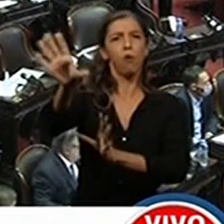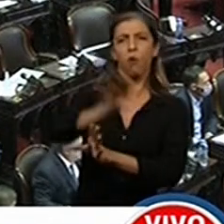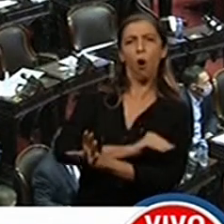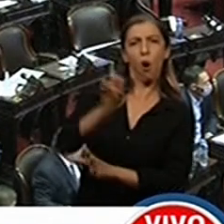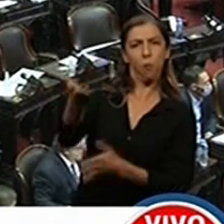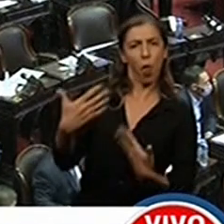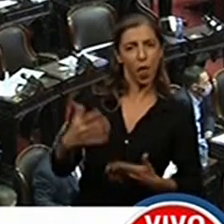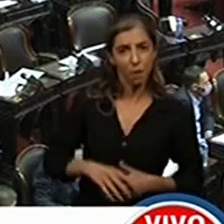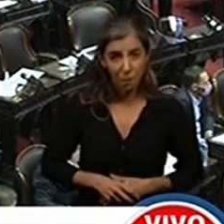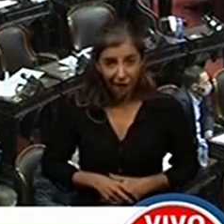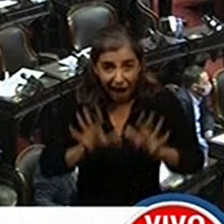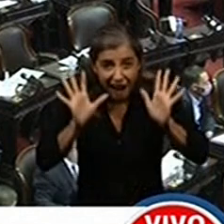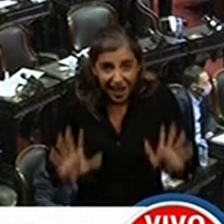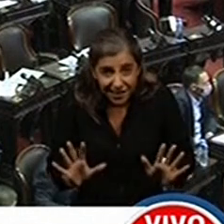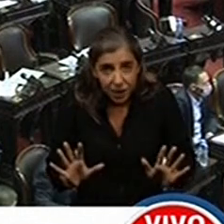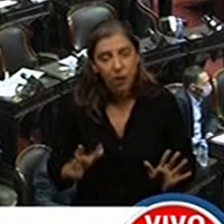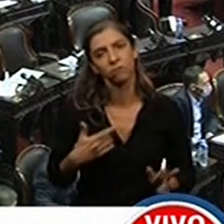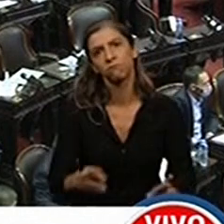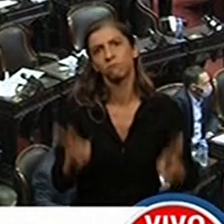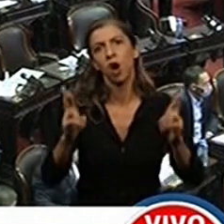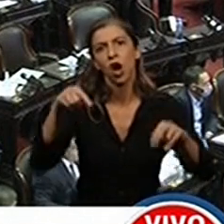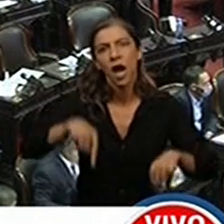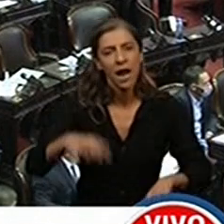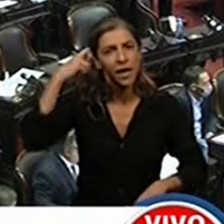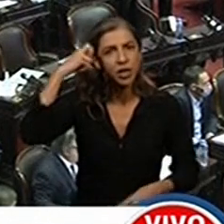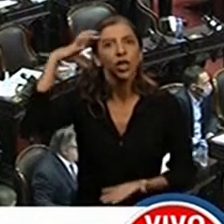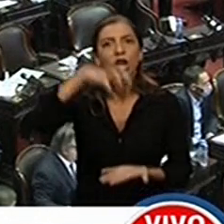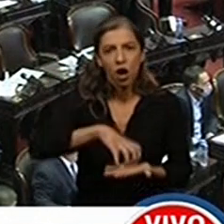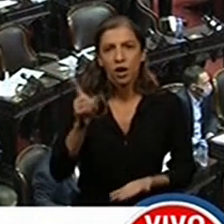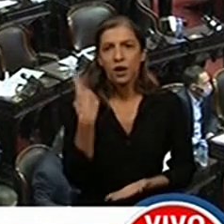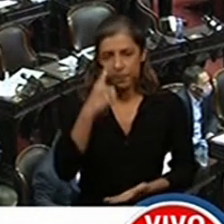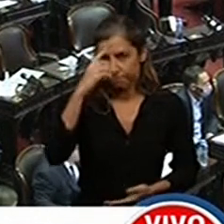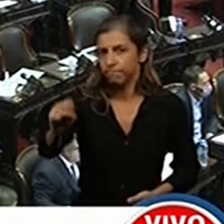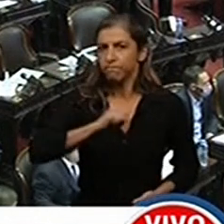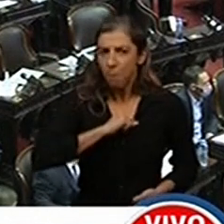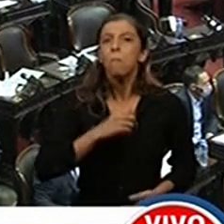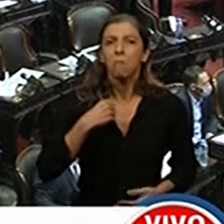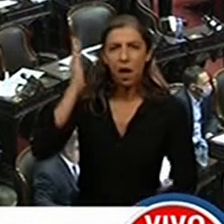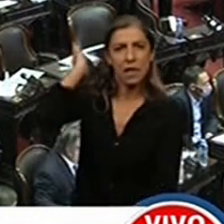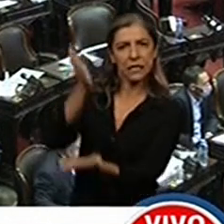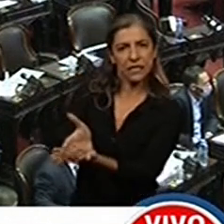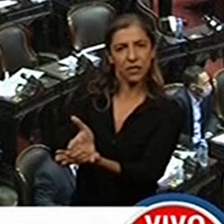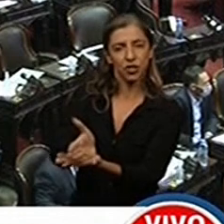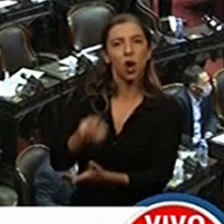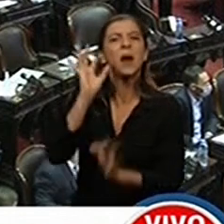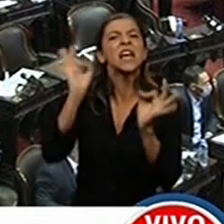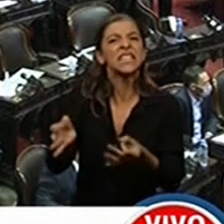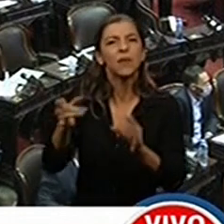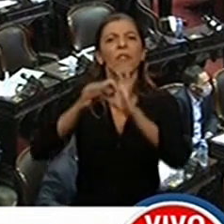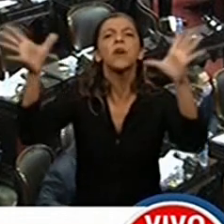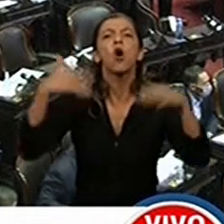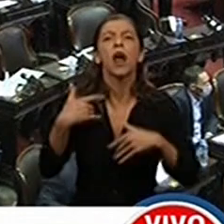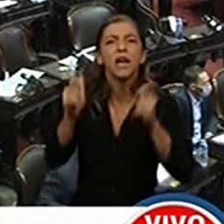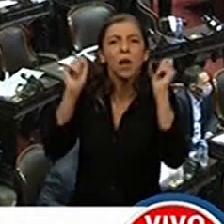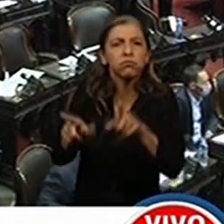este Congreso tenga la dignidad de meterle una sanción para que sepa que la democracia no es propiedad de nadie. Nada